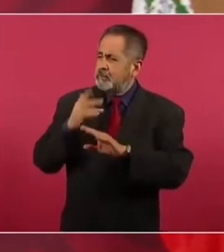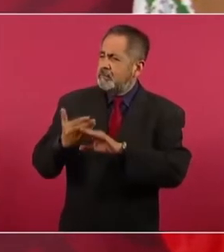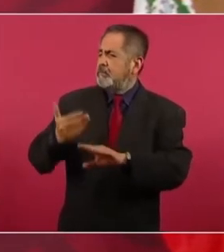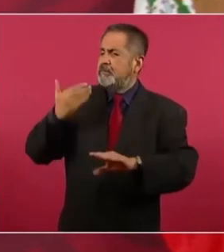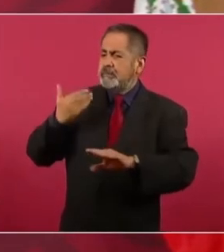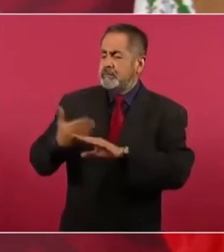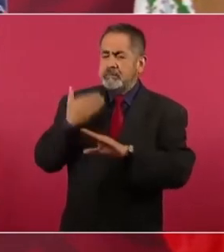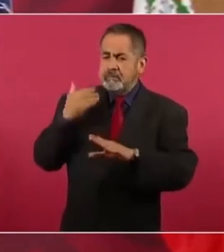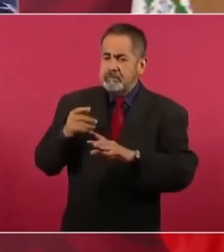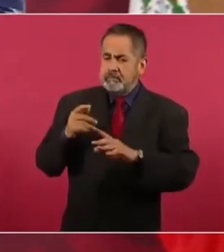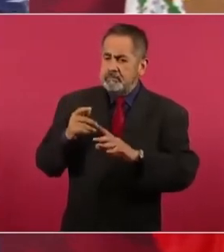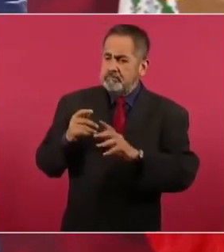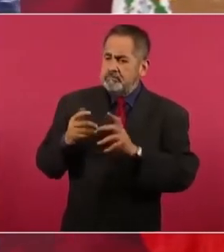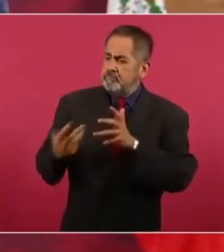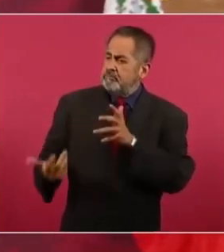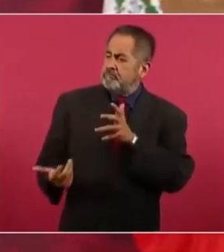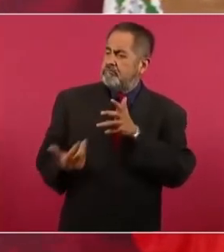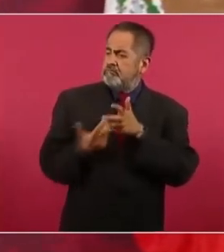se ajuste